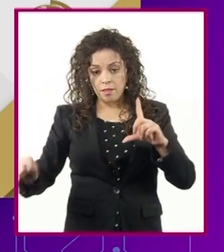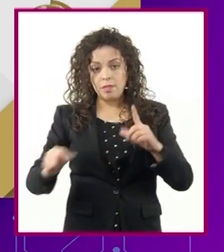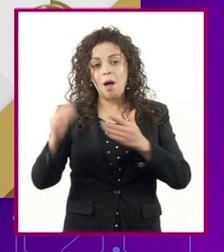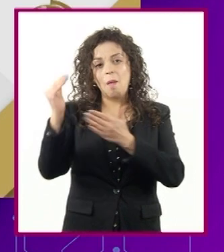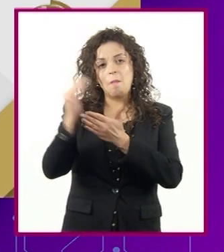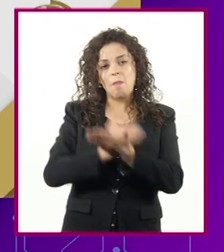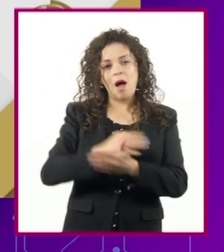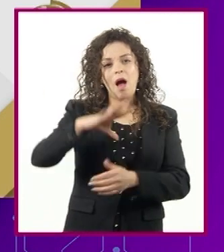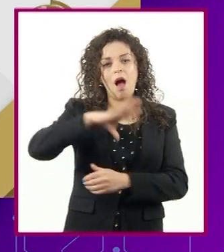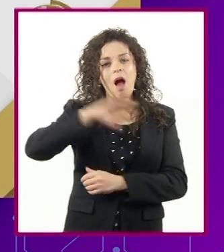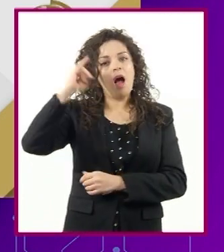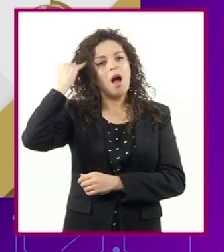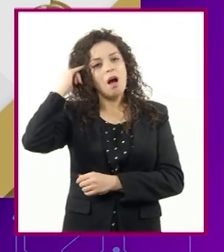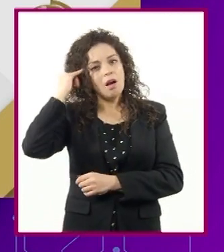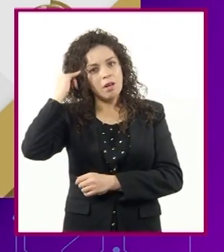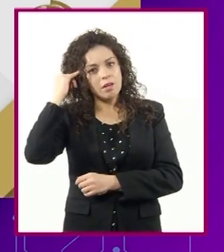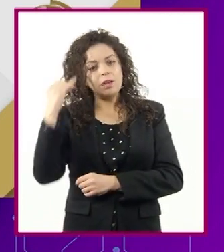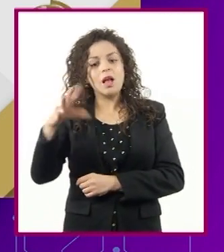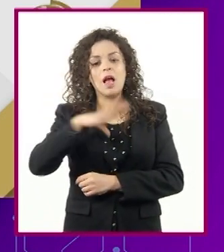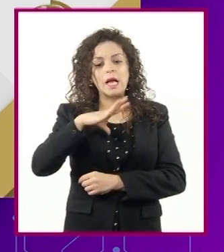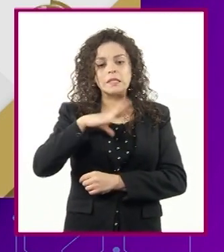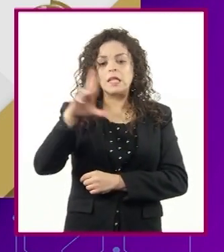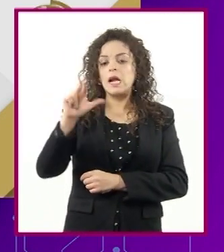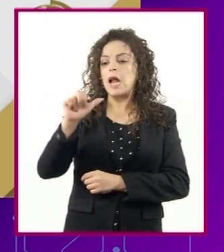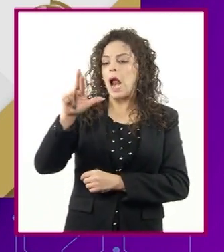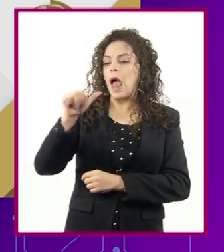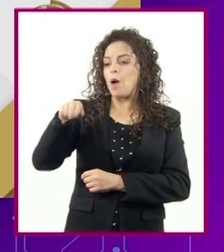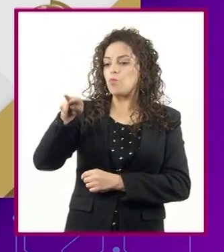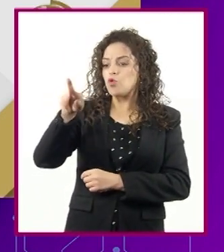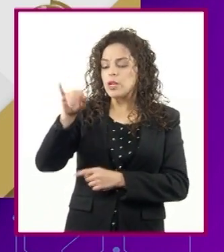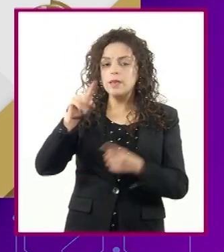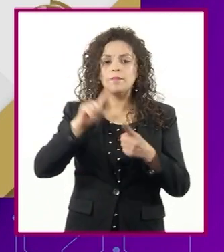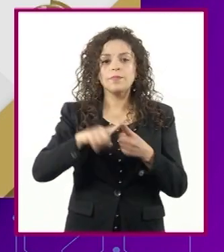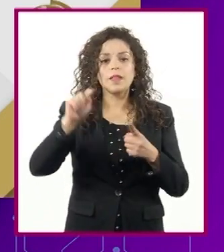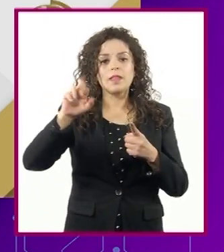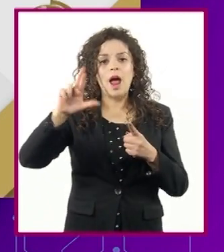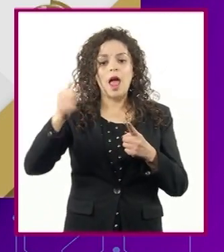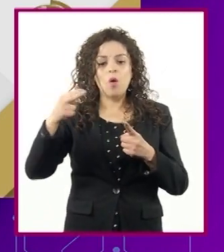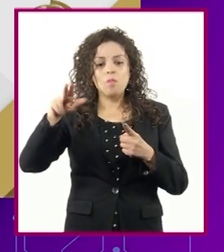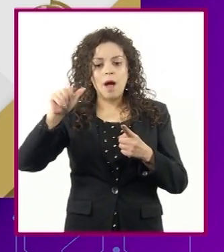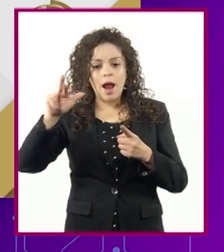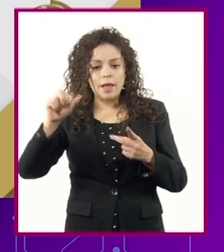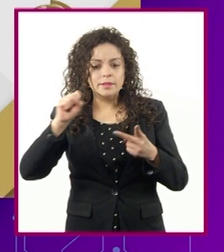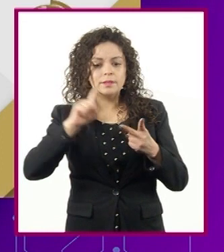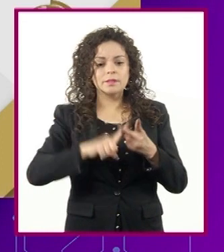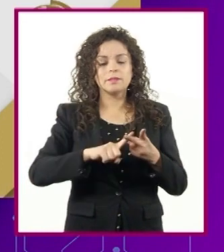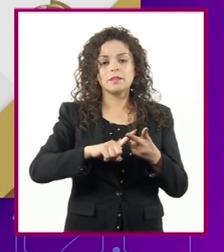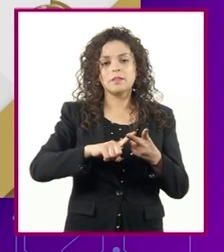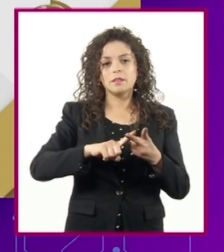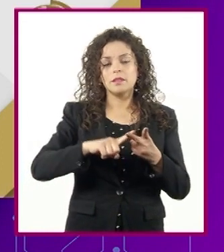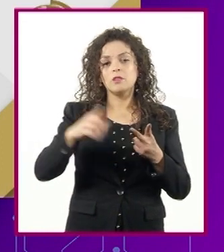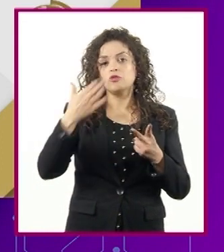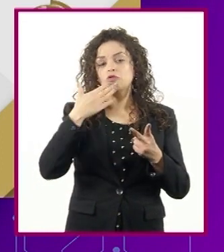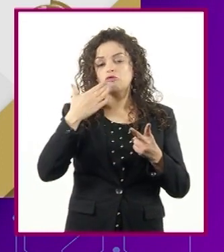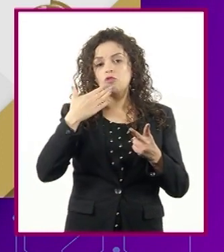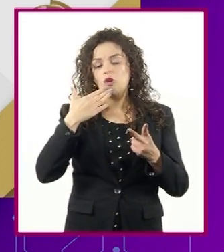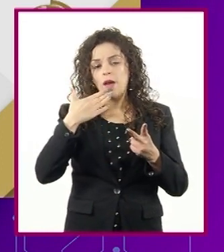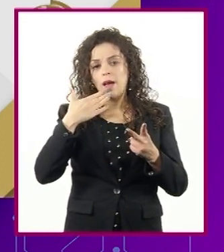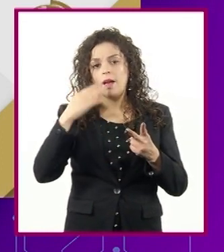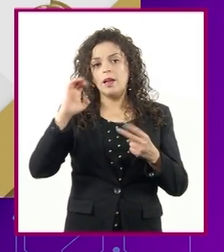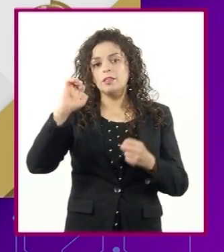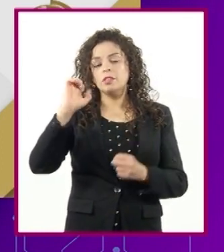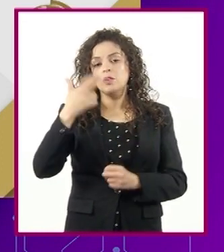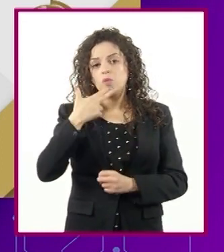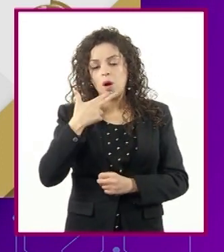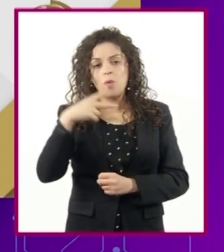menor. Destacan los rarámuris o tarahumaras en Chihuahua, Sonora y Durango, así como los